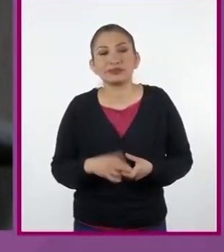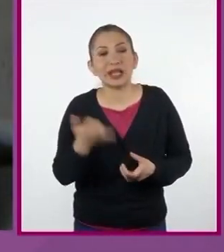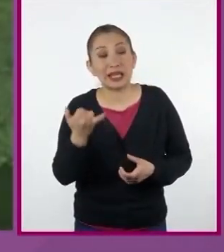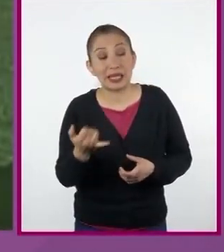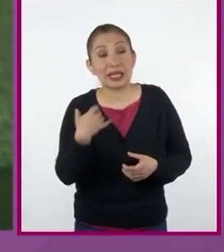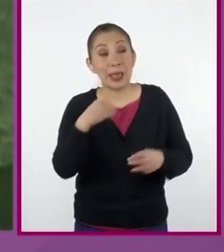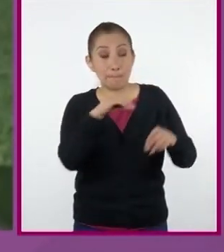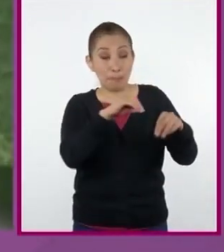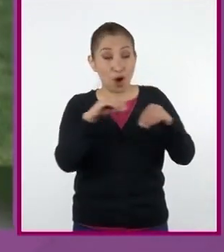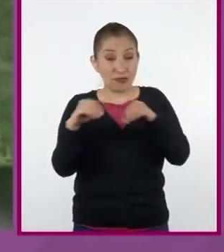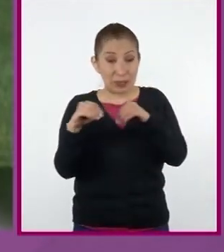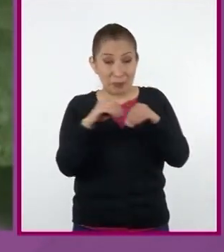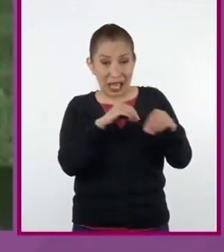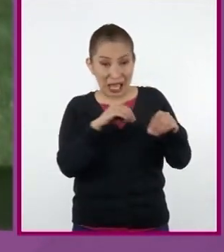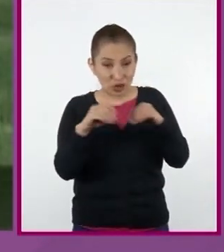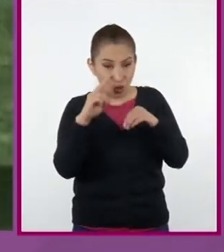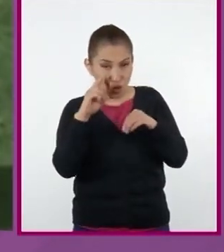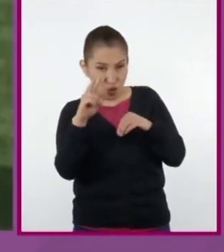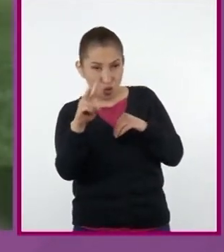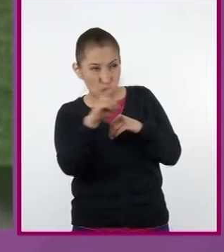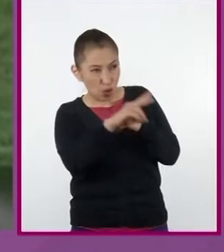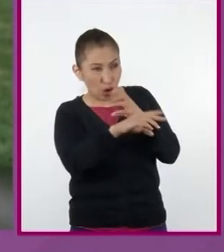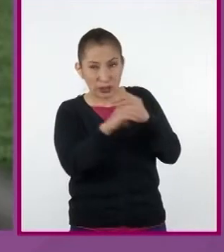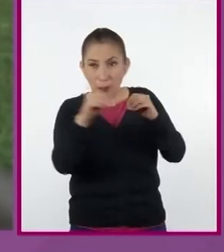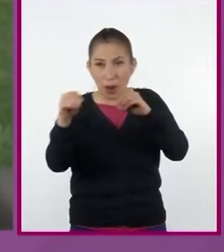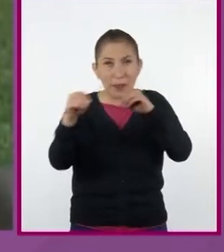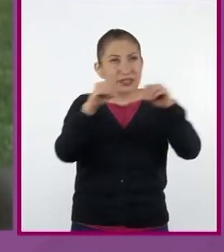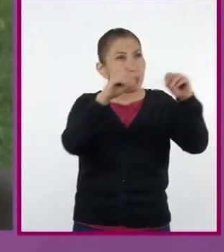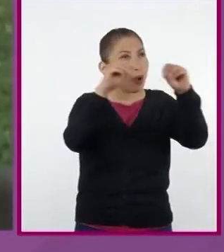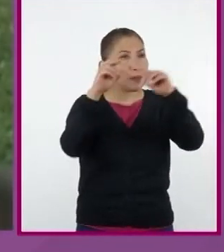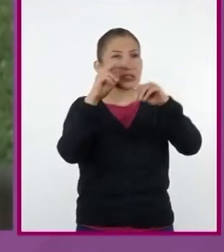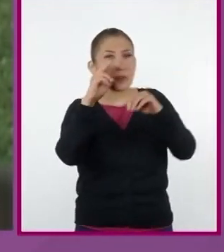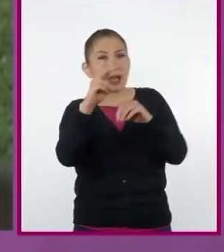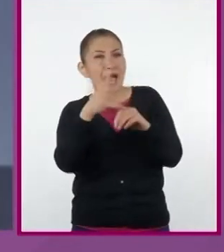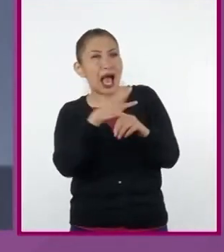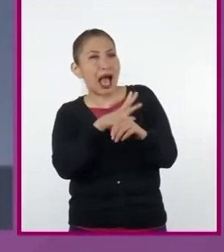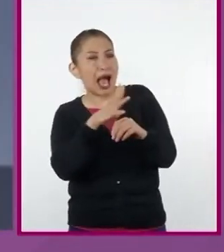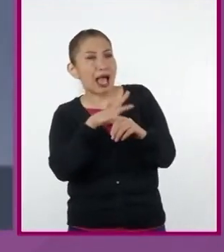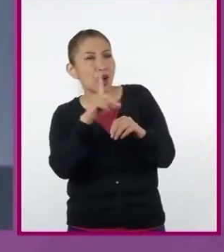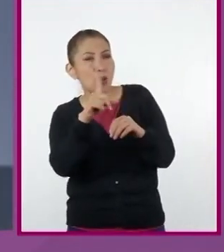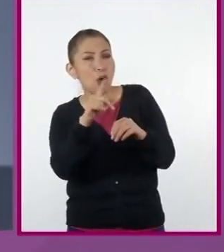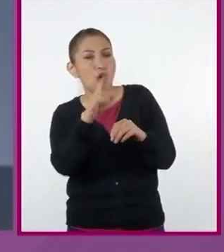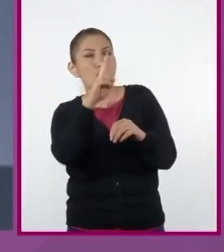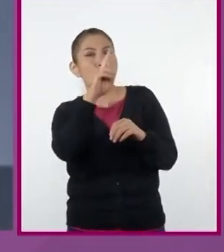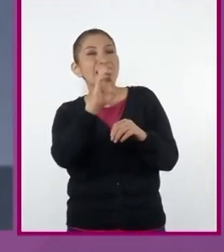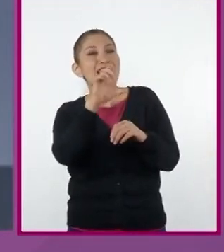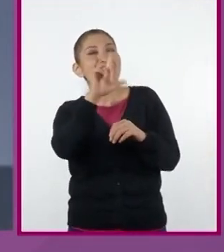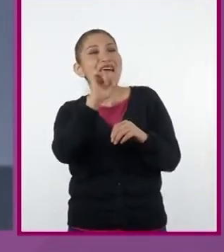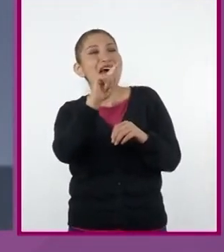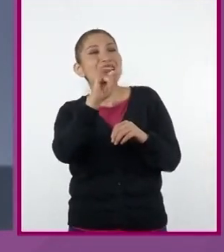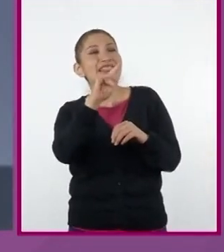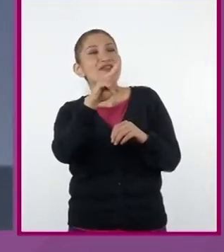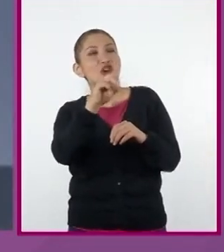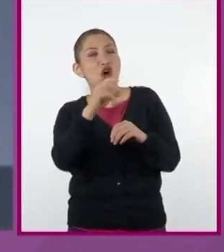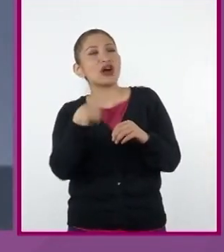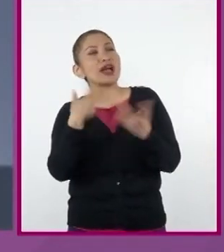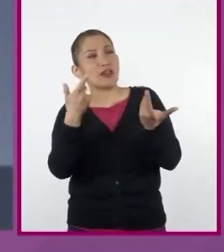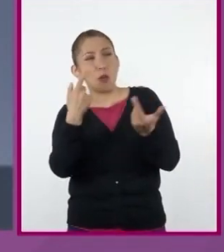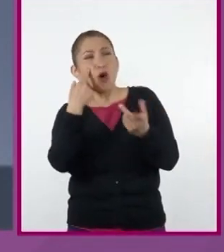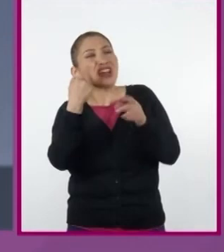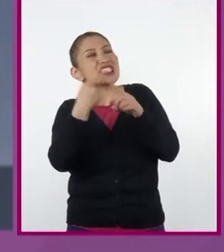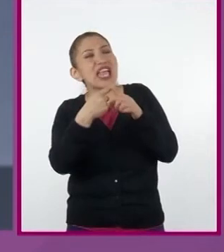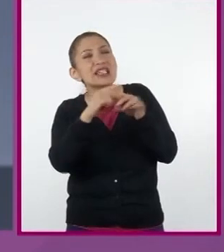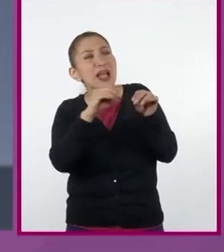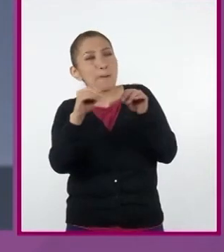el movimiento, además, pues tiene esta propiedad de ser relativo, de decir, bueno, ¿quién se está